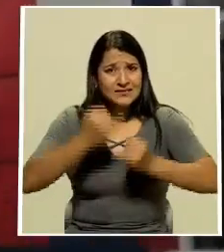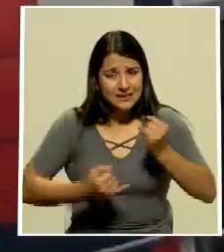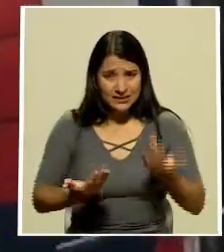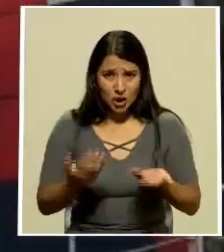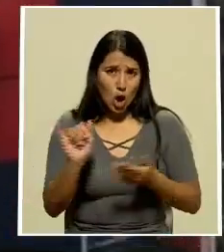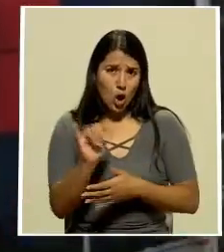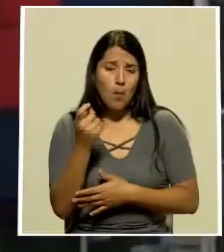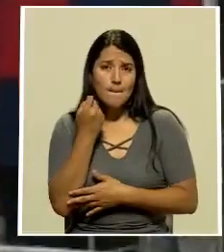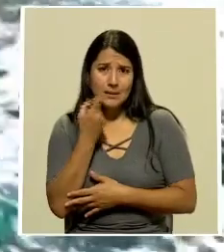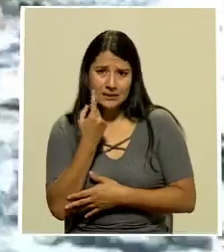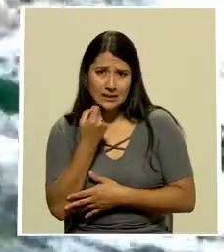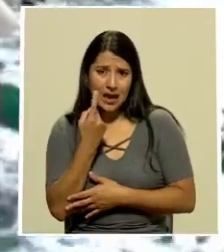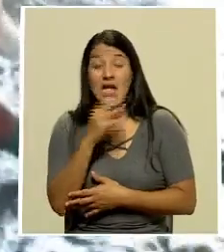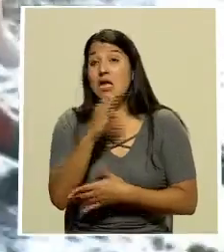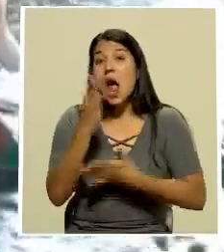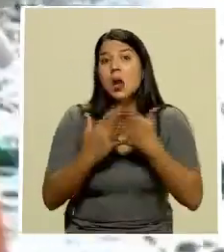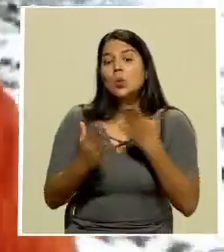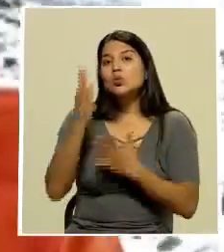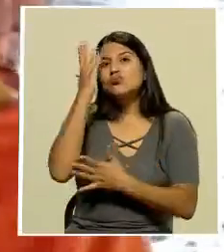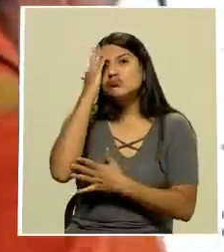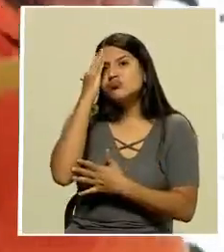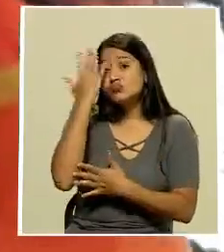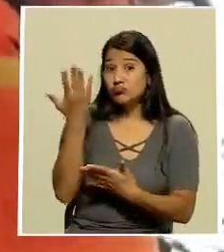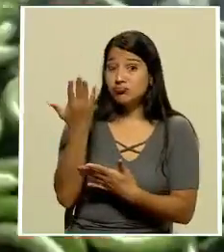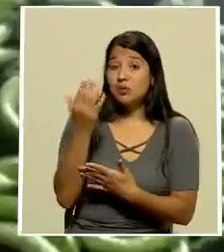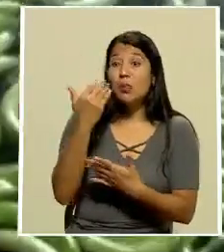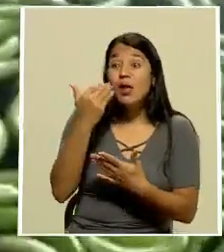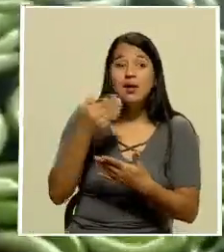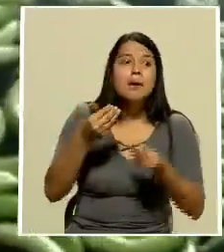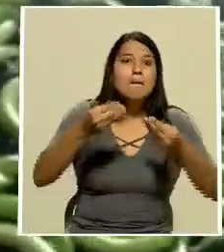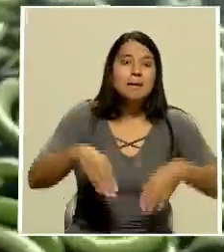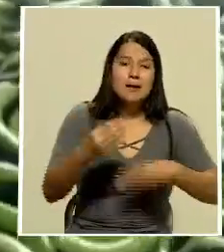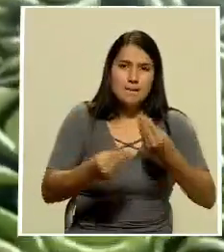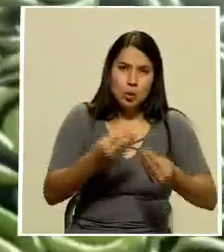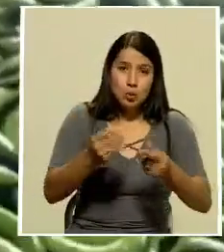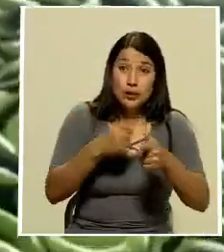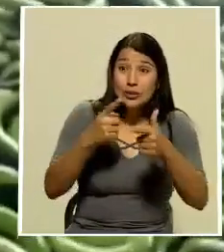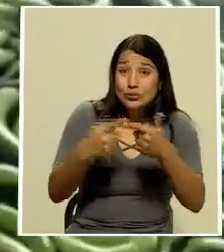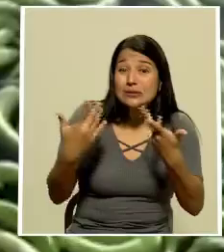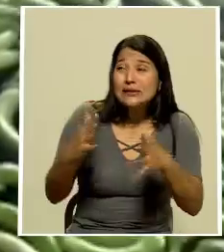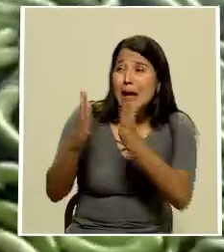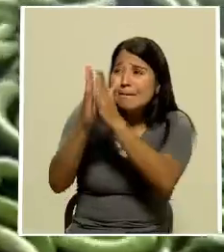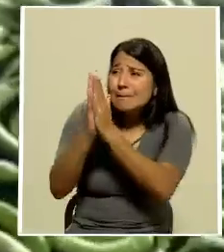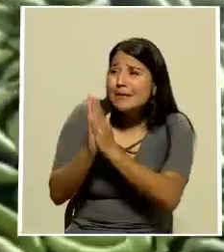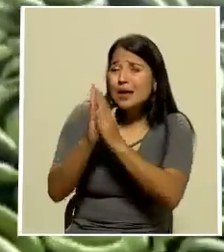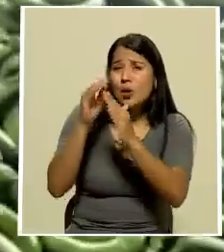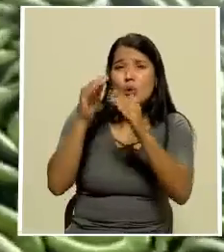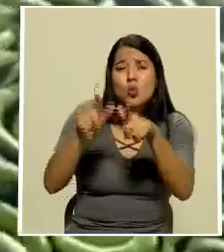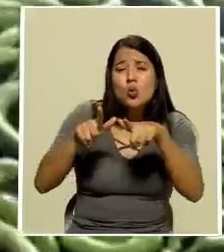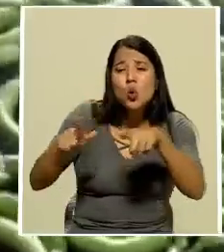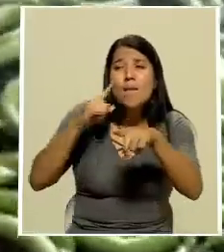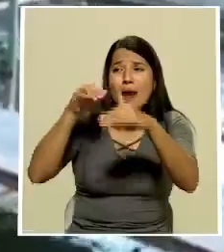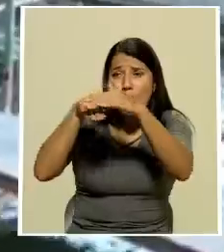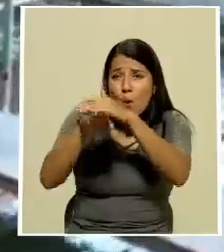por sus cargas. Algunos de ellos están solicitando si se les puede facilitar almacenes fiscales para poder